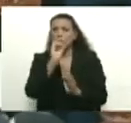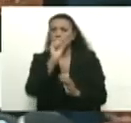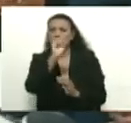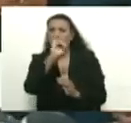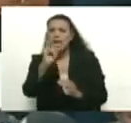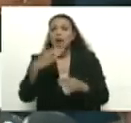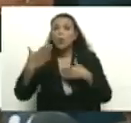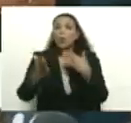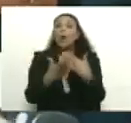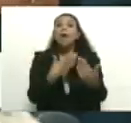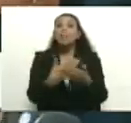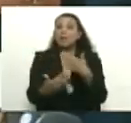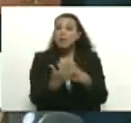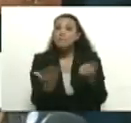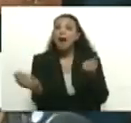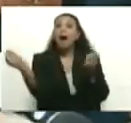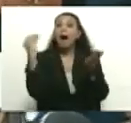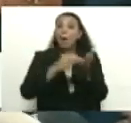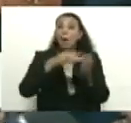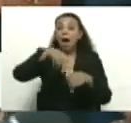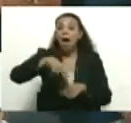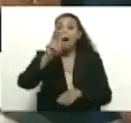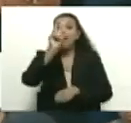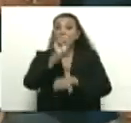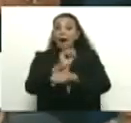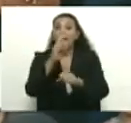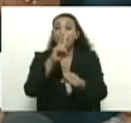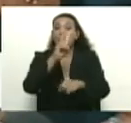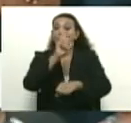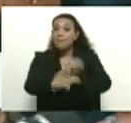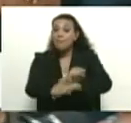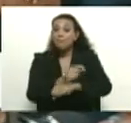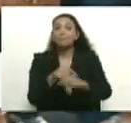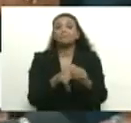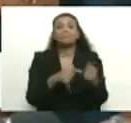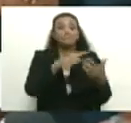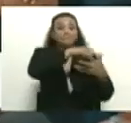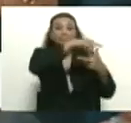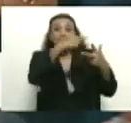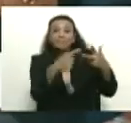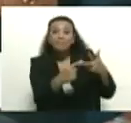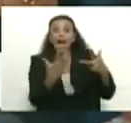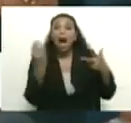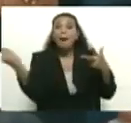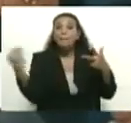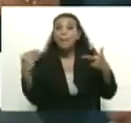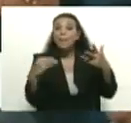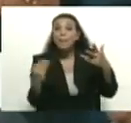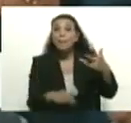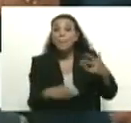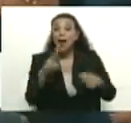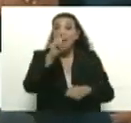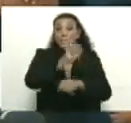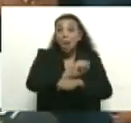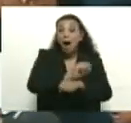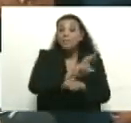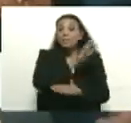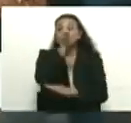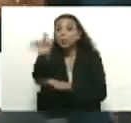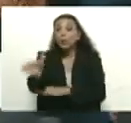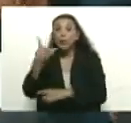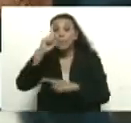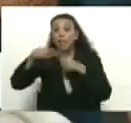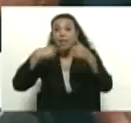a Antímano y ahora llegamos aquí a La Vega. Nahum tiene que llevar a una gente de La Vega para el mazo